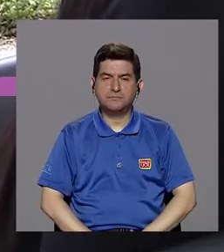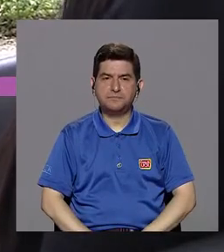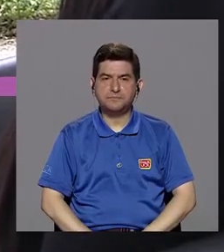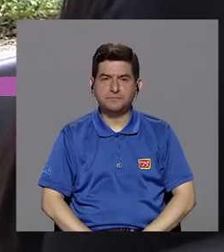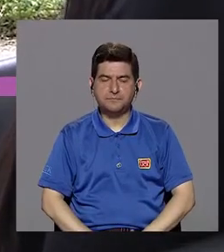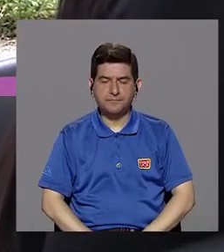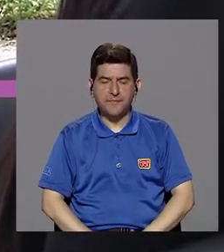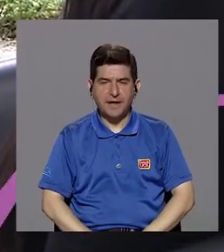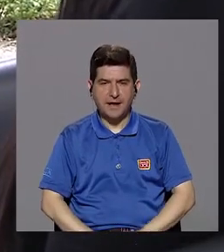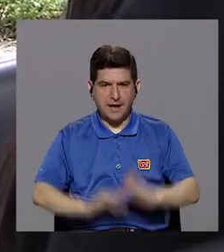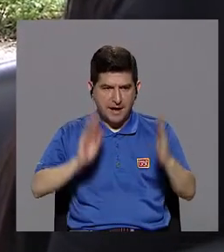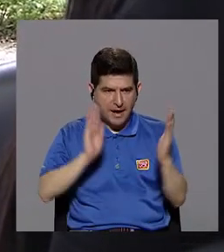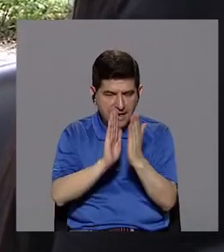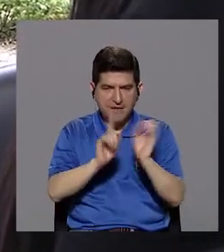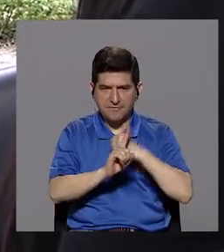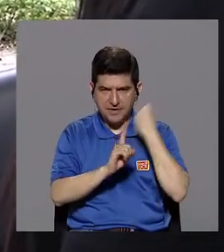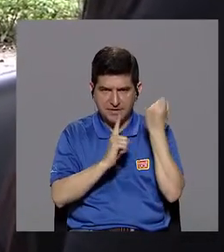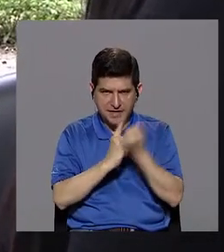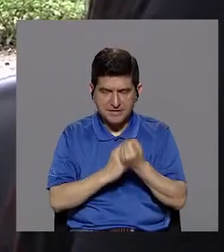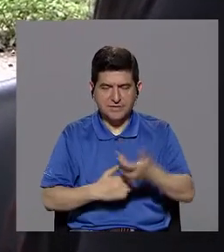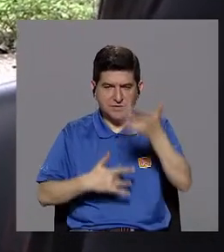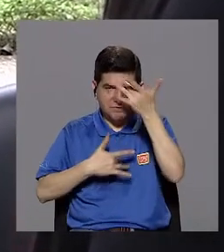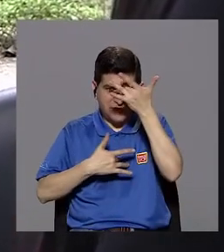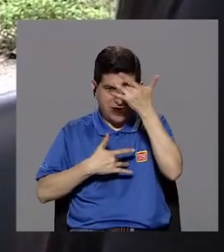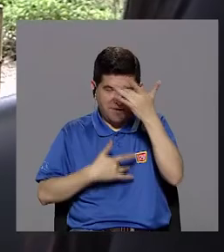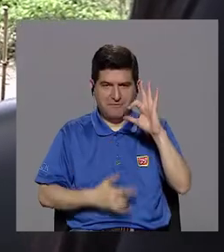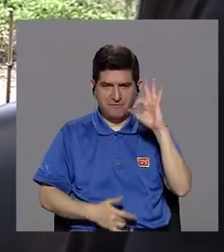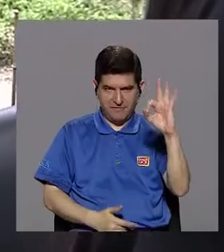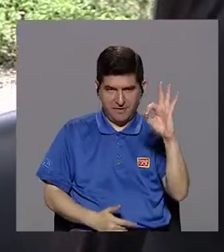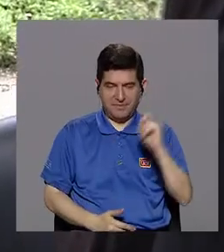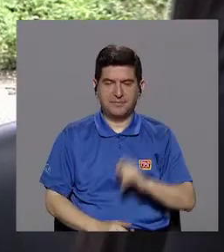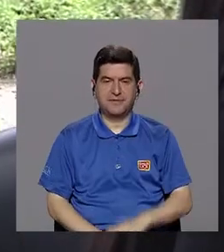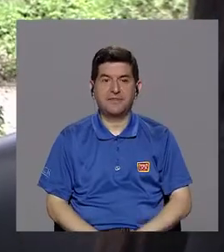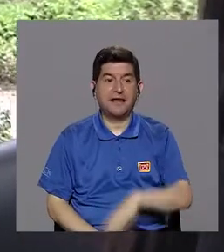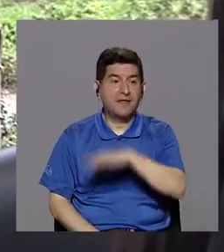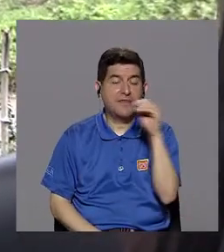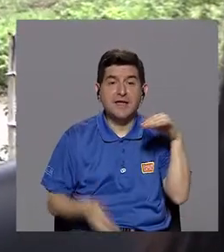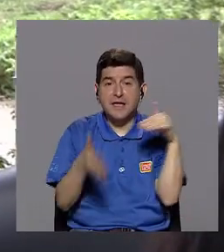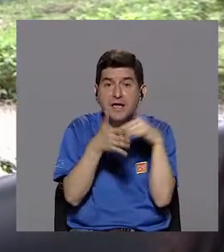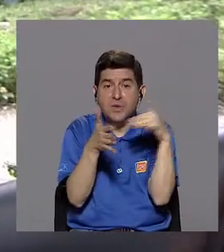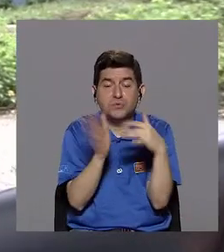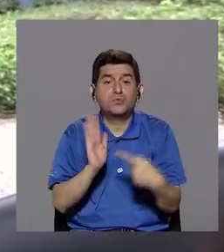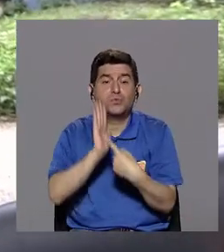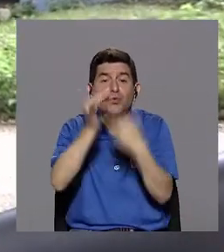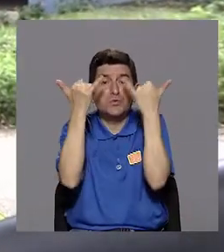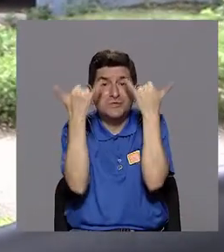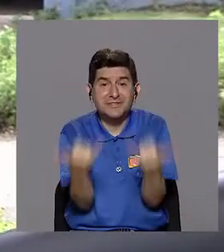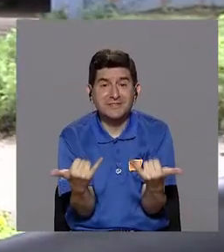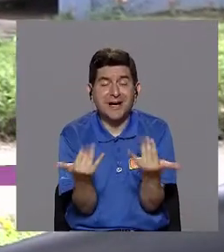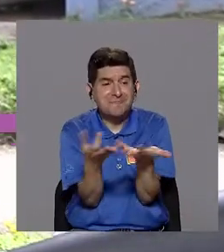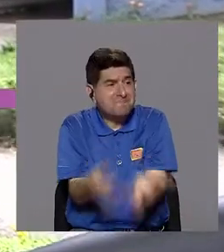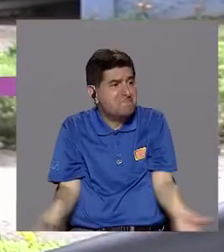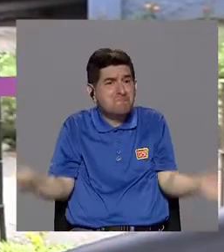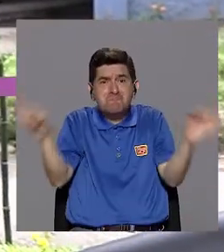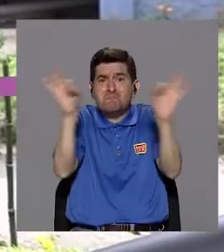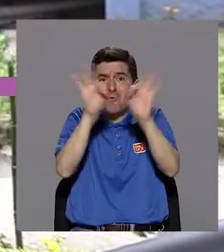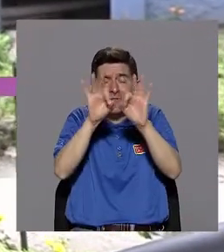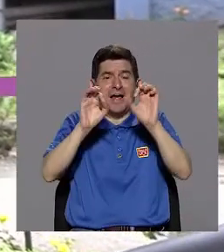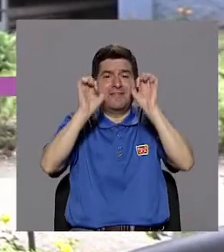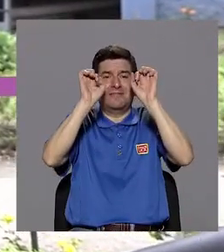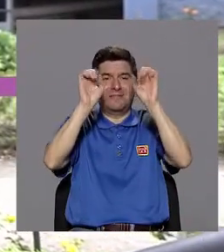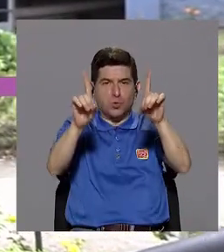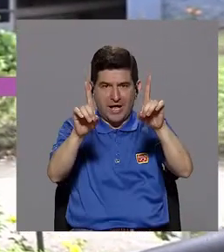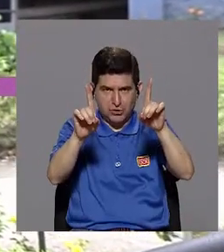frente al diagnóstico de una enfermedad como fibromialgia, y los estudios así lo dicen, es importante la